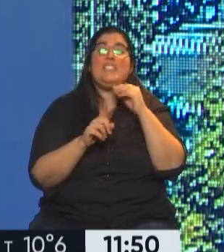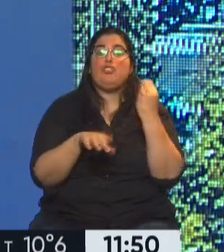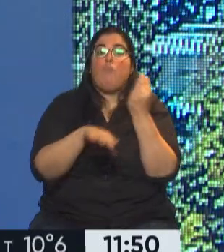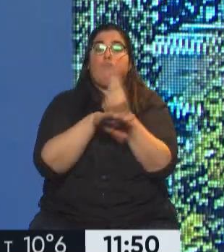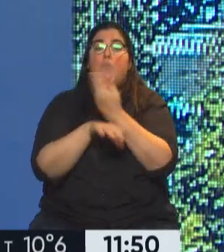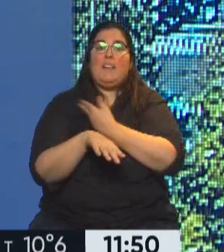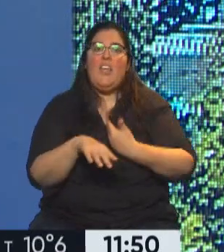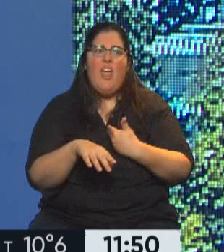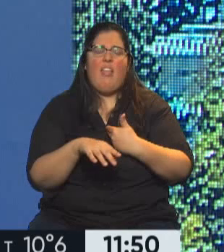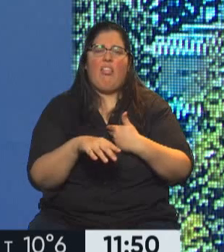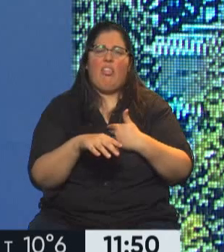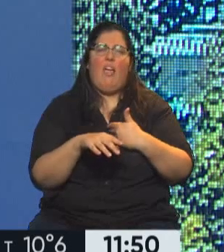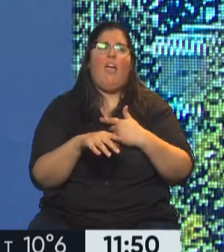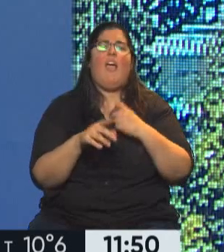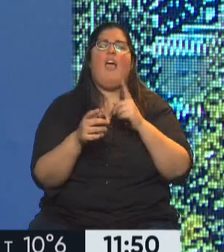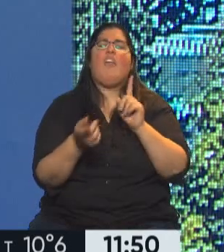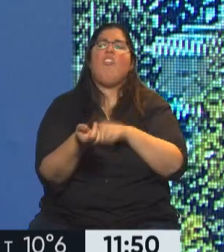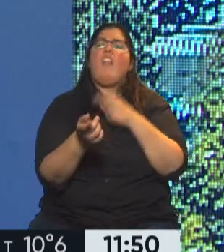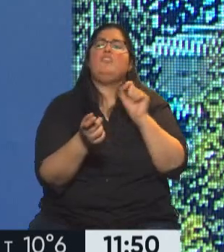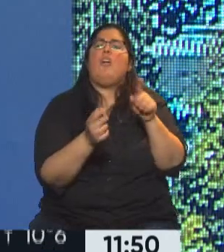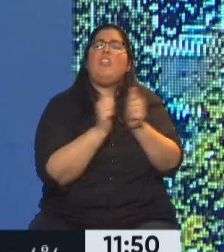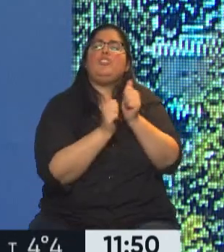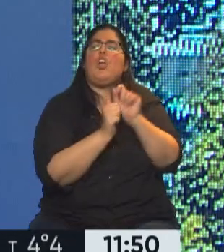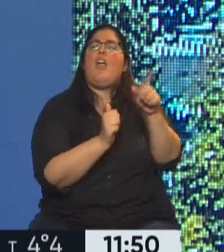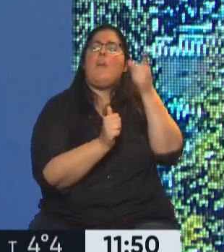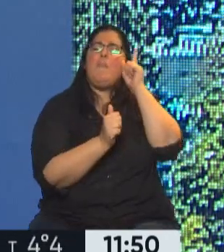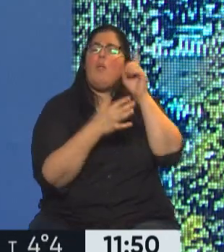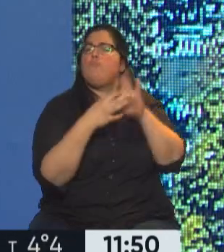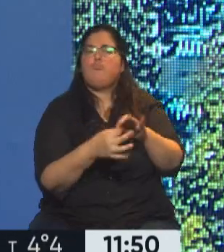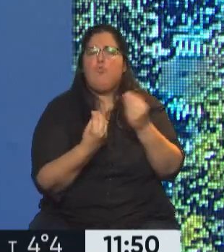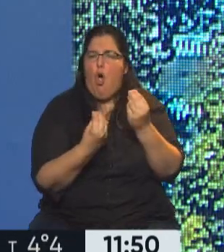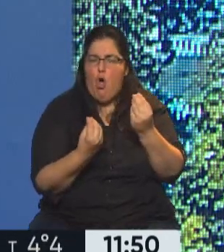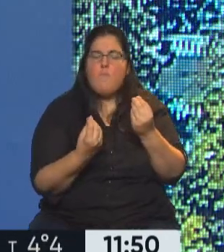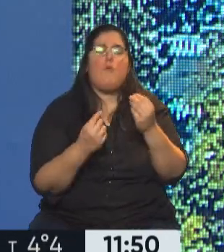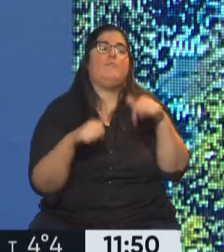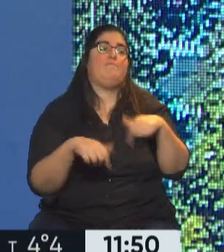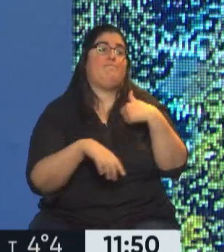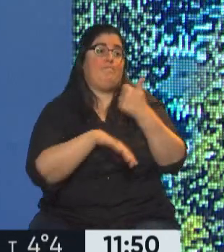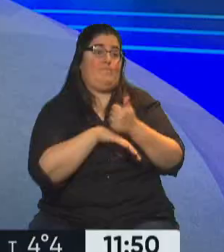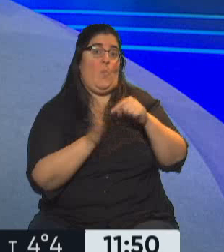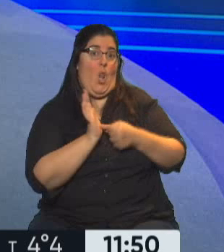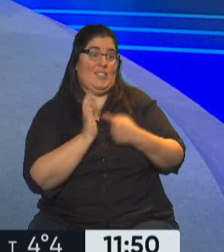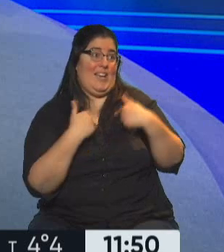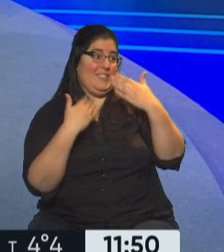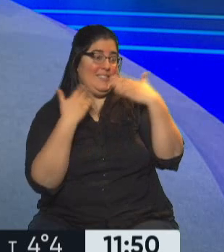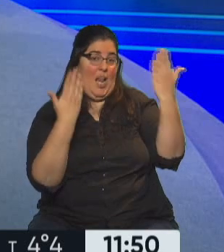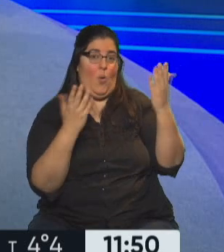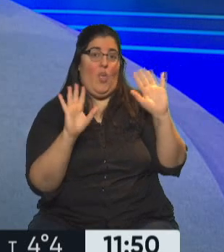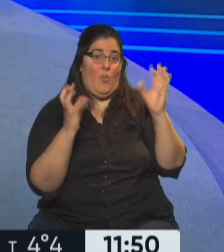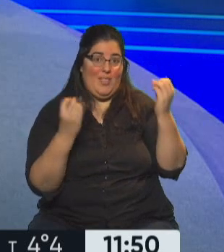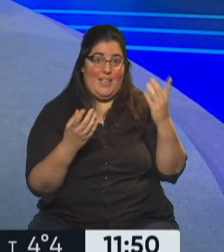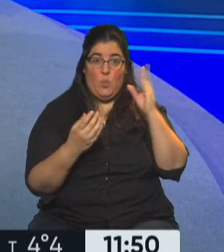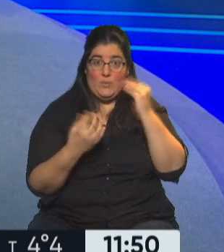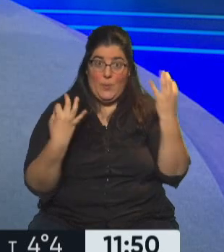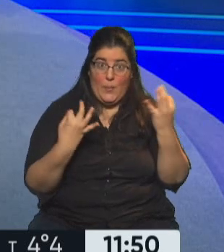al poder en Perú con algunas tradiciones históricas muy potentes en Perú. Cecilia, desde Buenos Aires te saluda José Nathanson. ¿Nos escuchas bien? ¿Qué